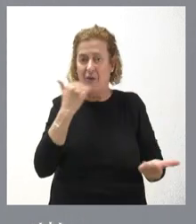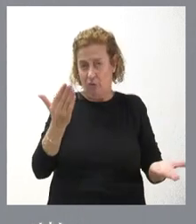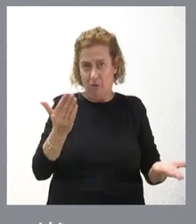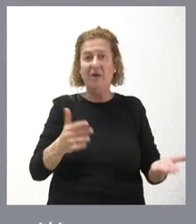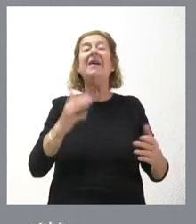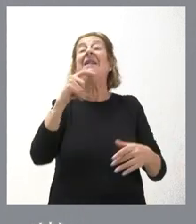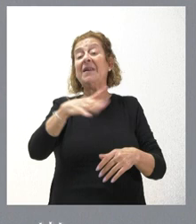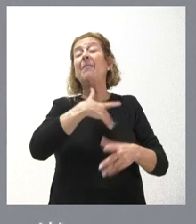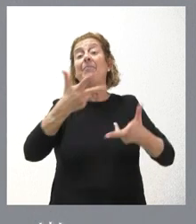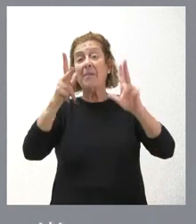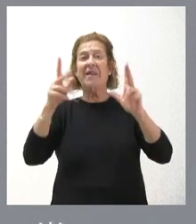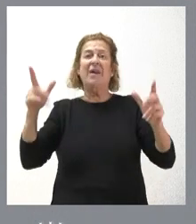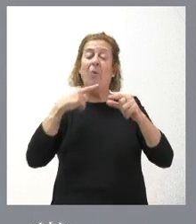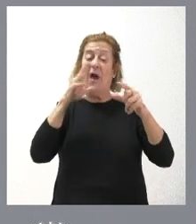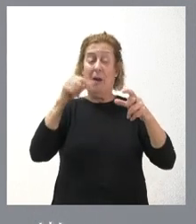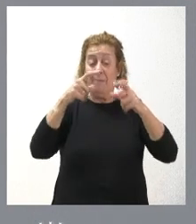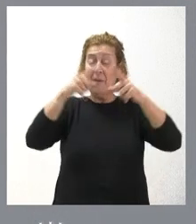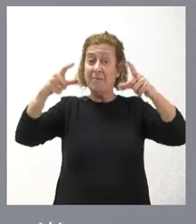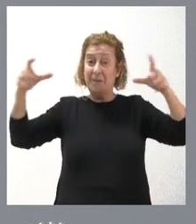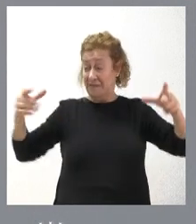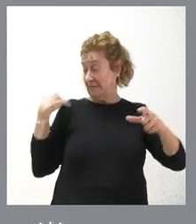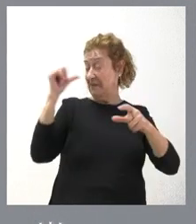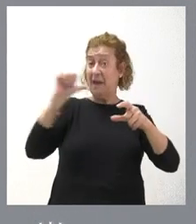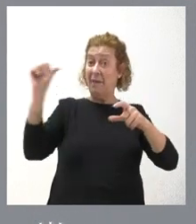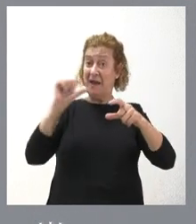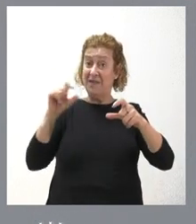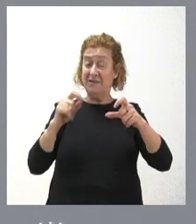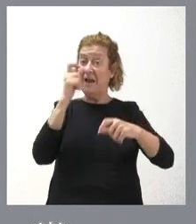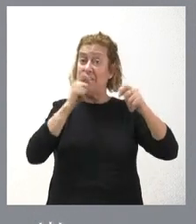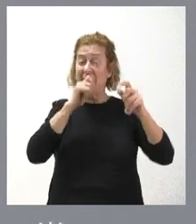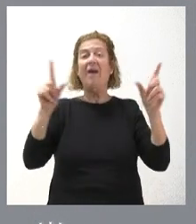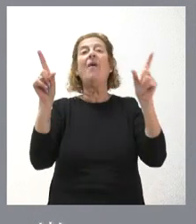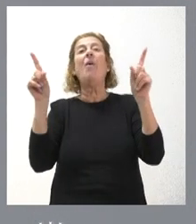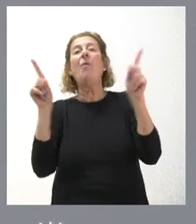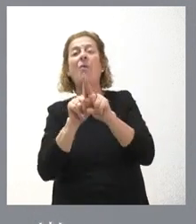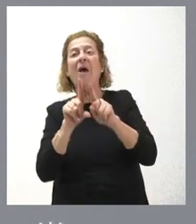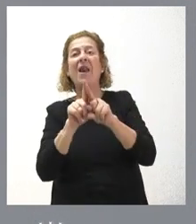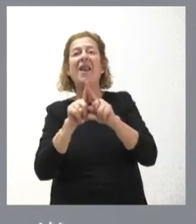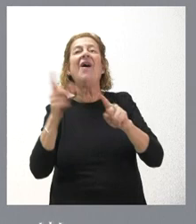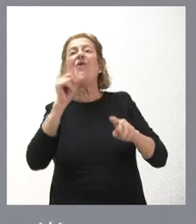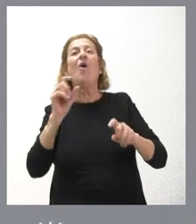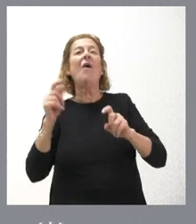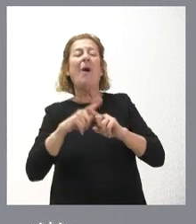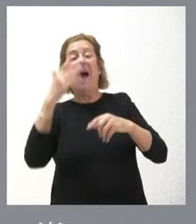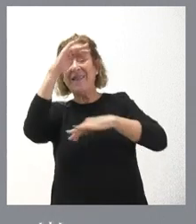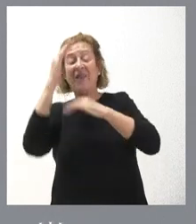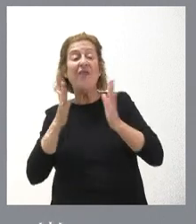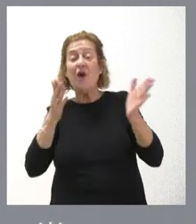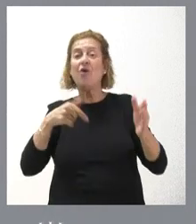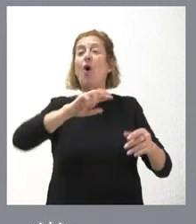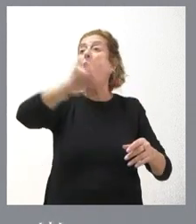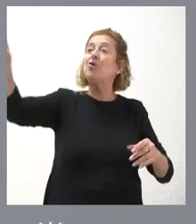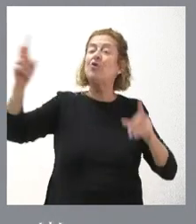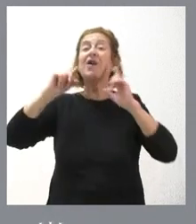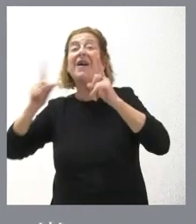aumento de la incidencia que hemos tenido en estas semanas no haya derivado en que hayamos dejado de atender a otros casos